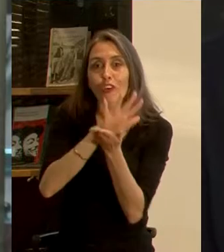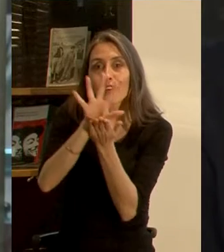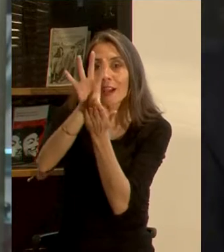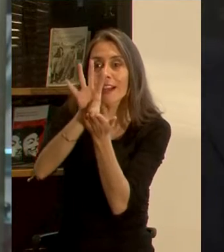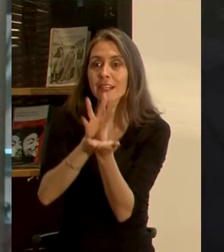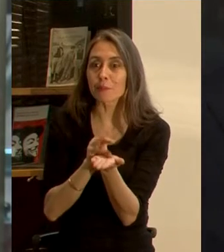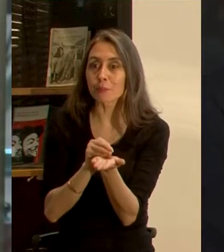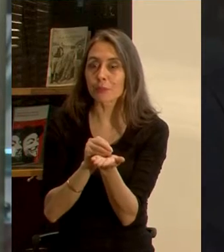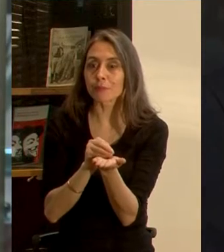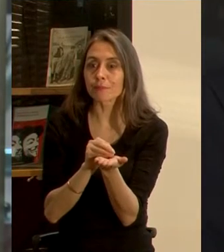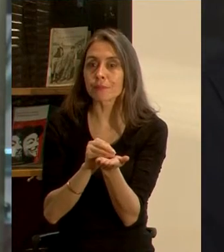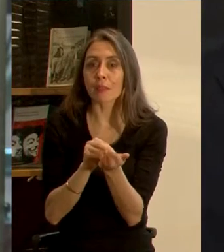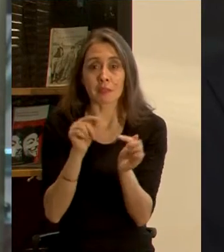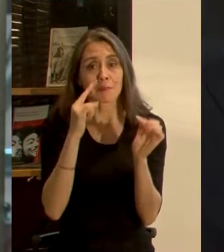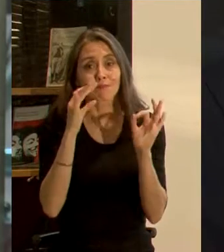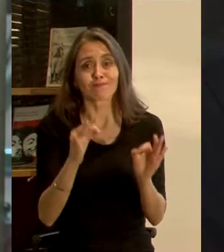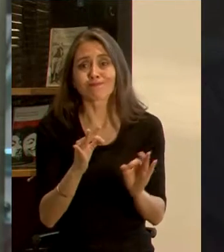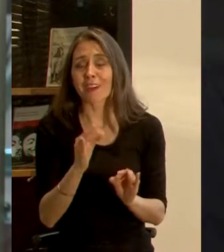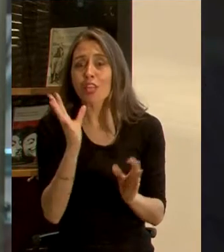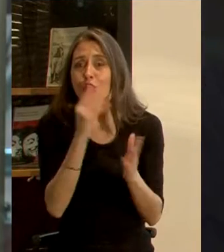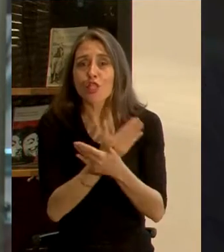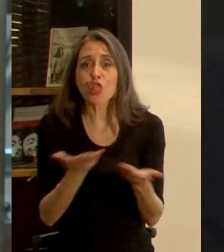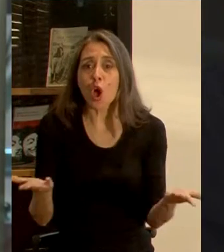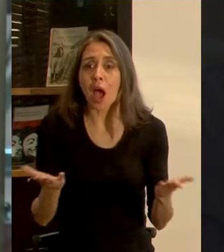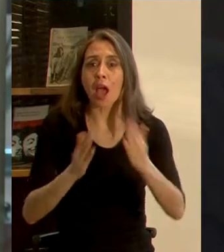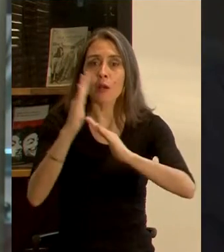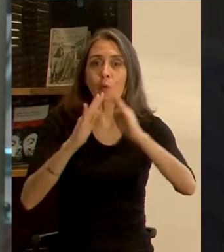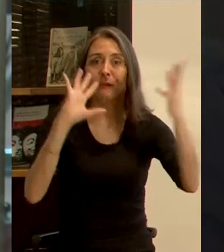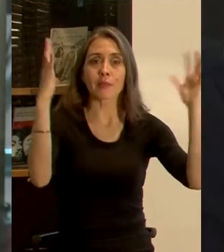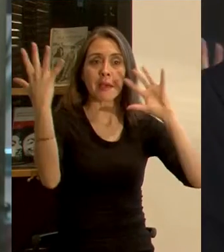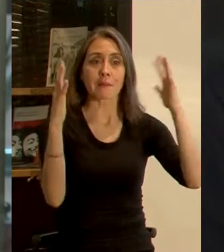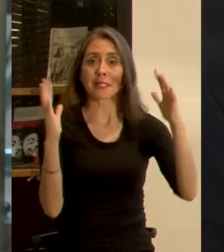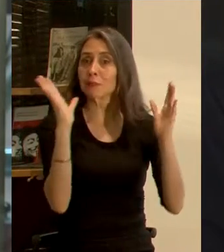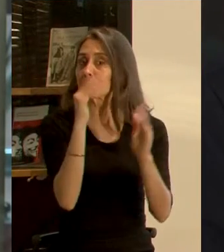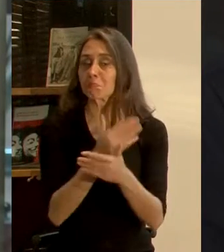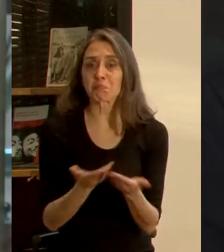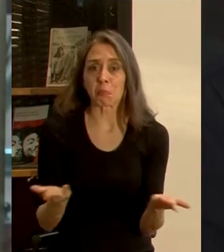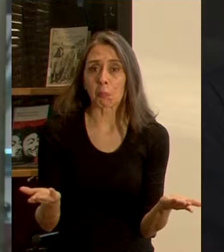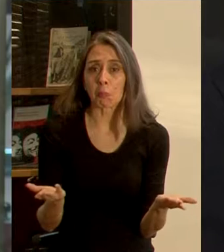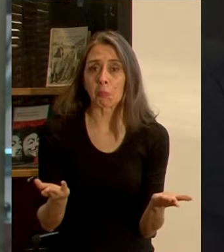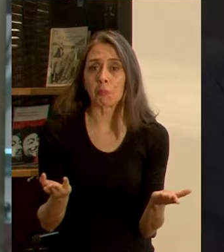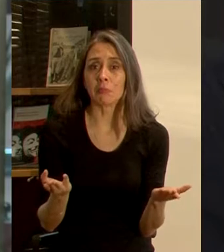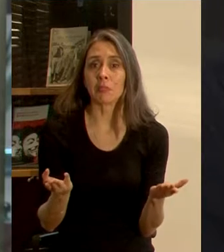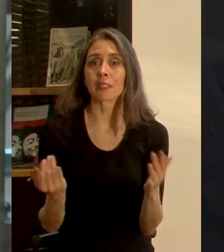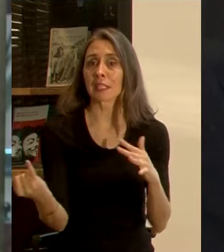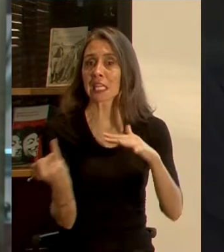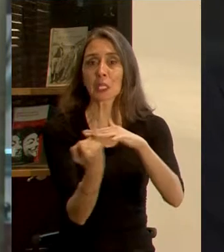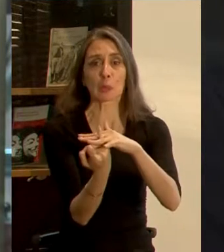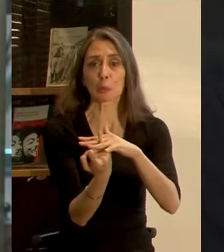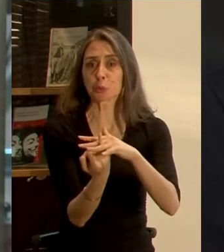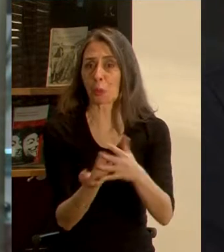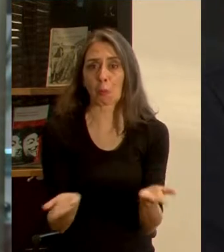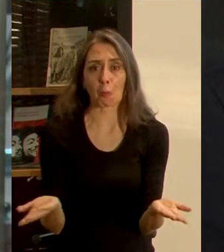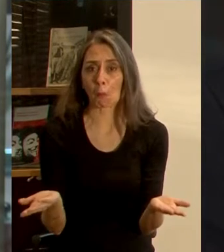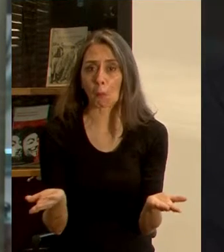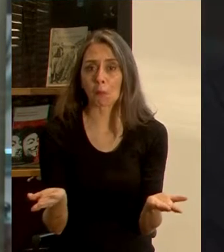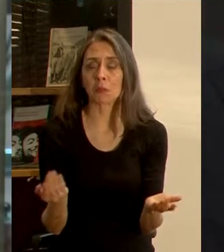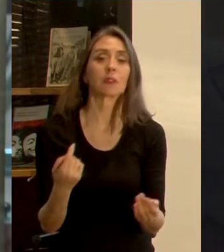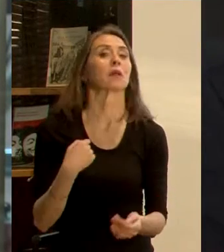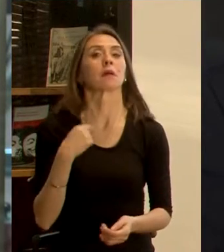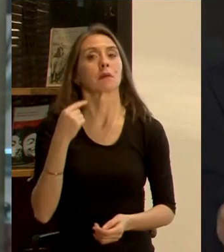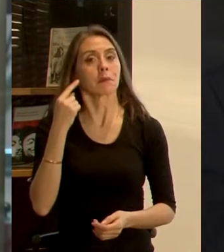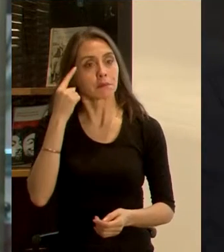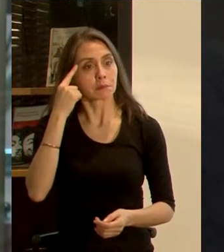ejemplo de la falta absoluta de sostenibilidad y la falta absoluta de inclusión. No creo que,